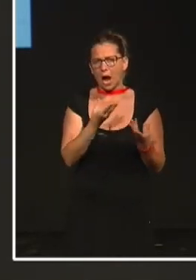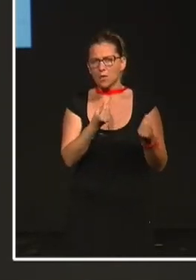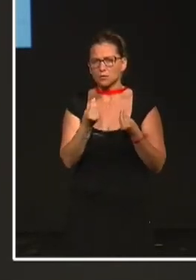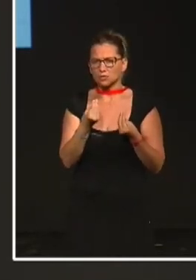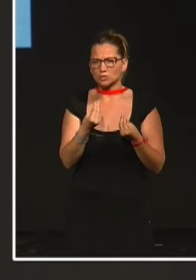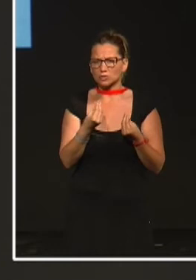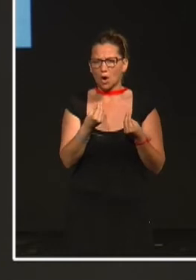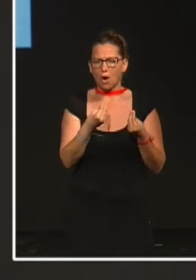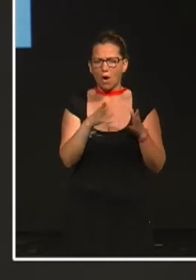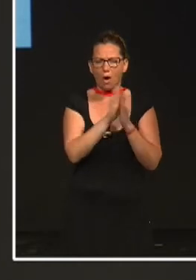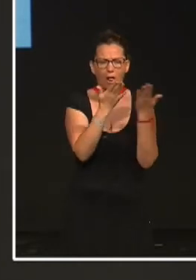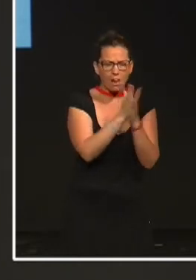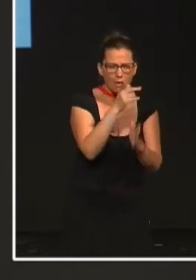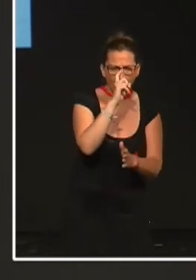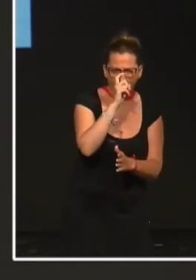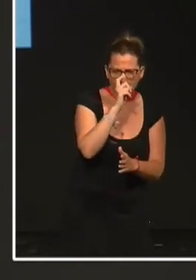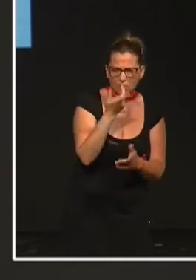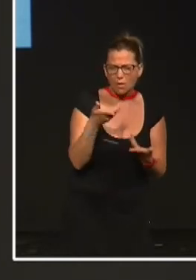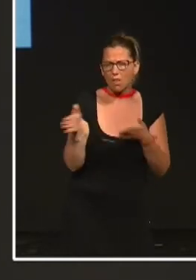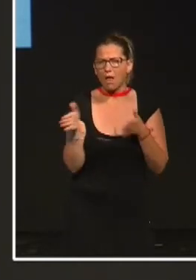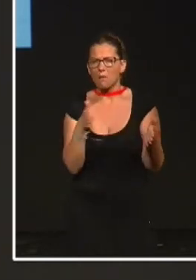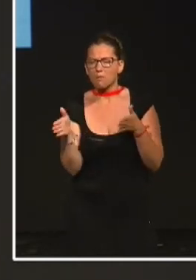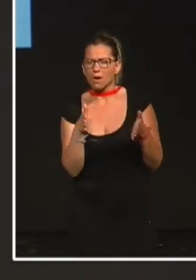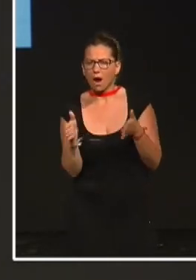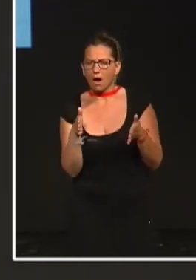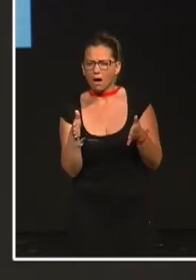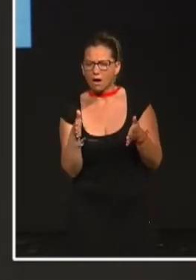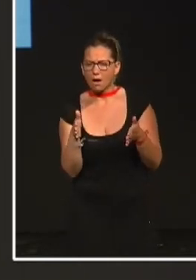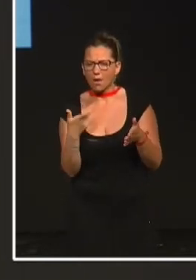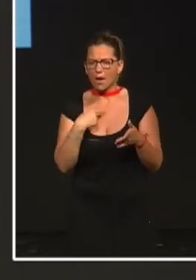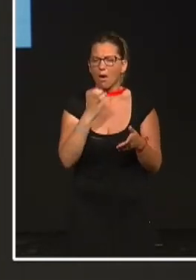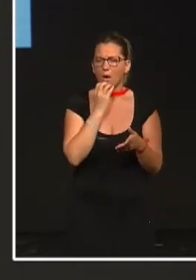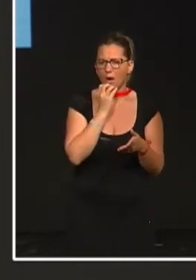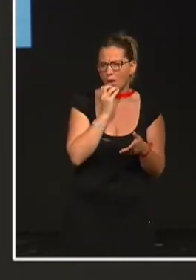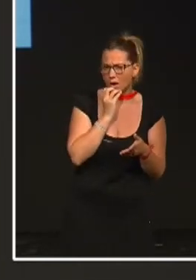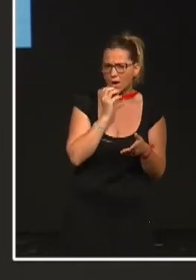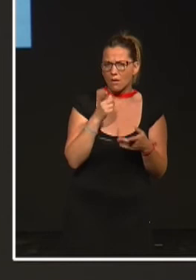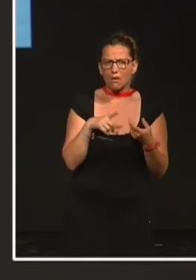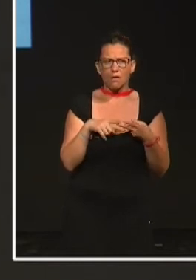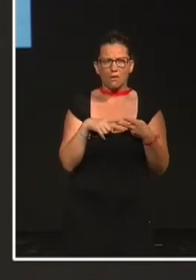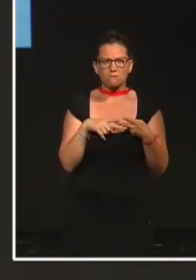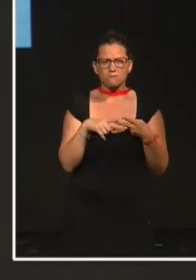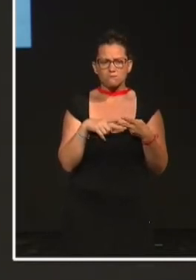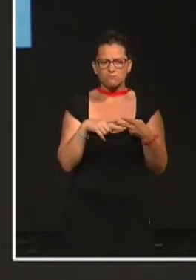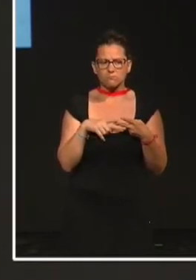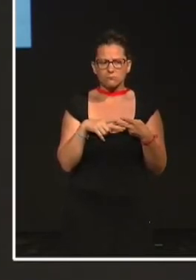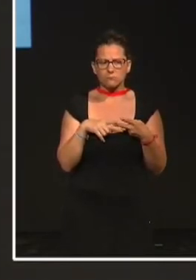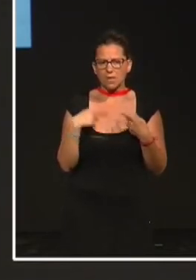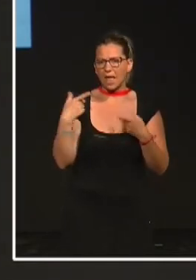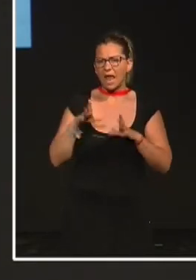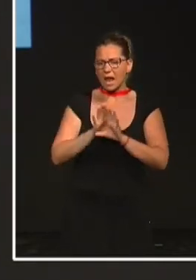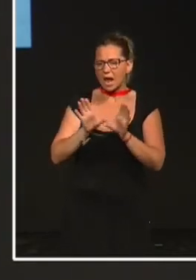registros, tanto en libros antiguos de la época de los griegos, de las primeras tribus de